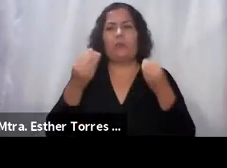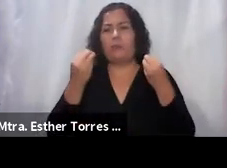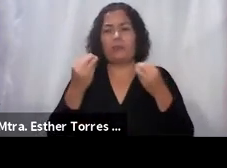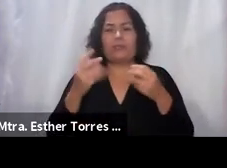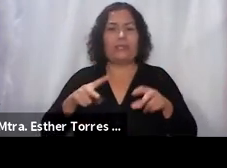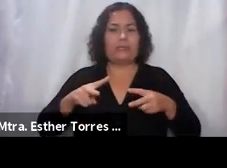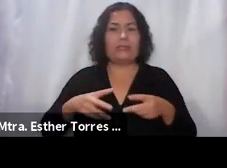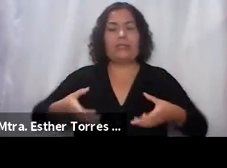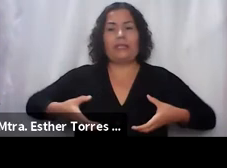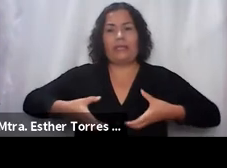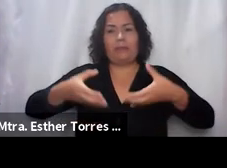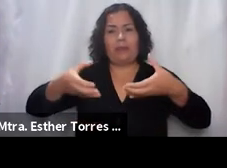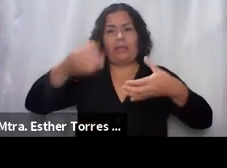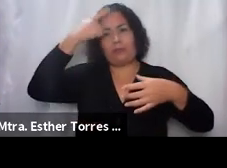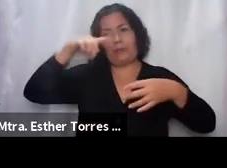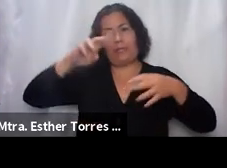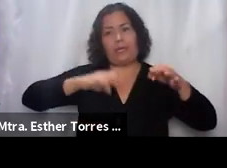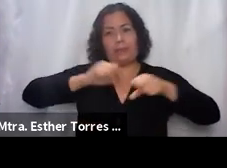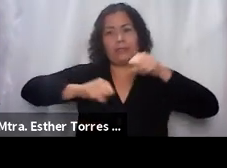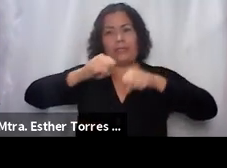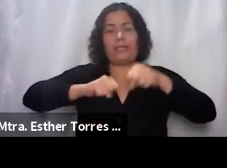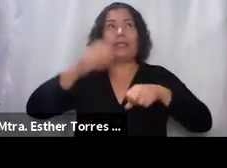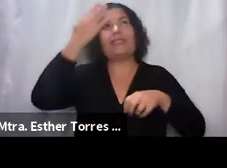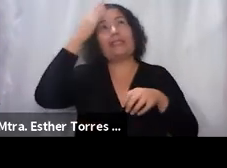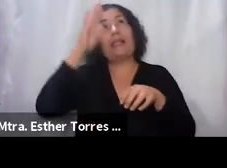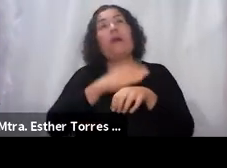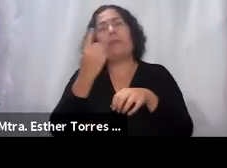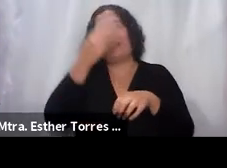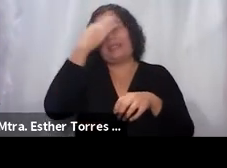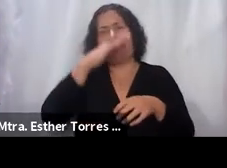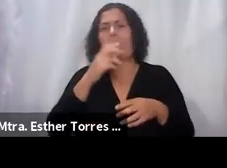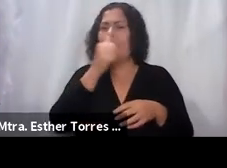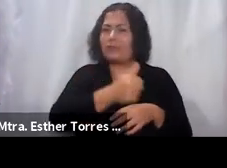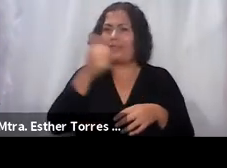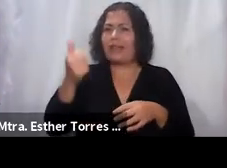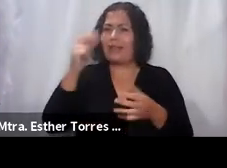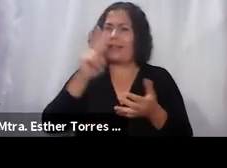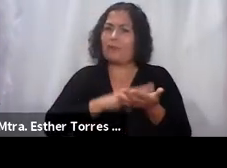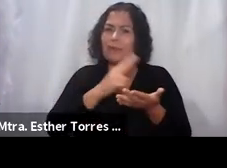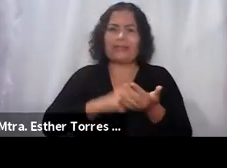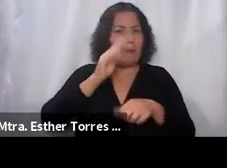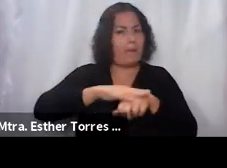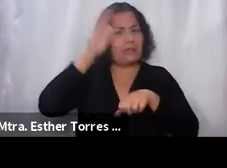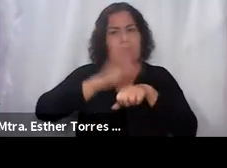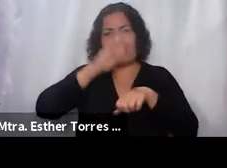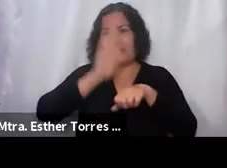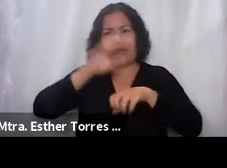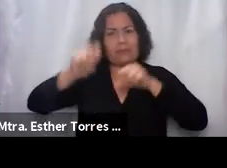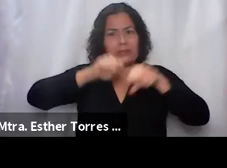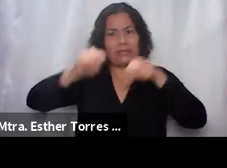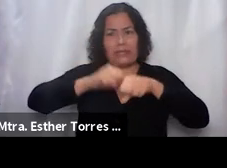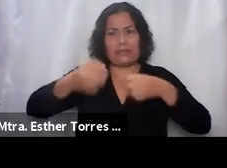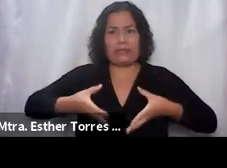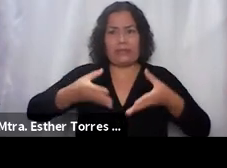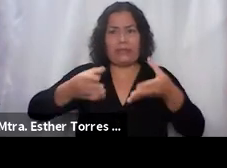también, porque sabemos que ya cada vez hay más ciclistas en las calles de Mérida. La